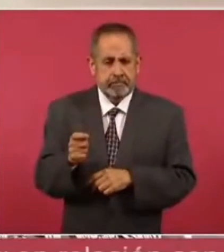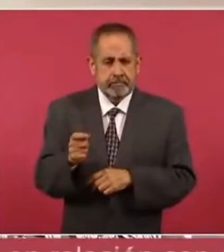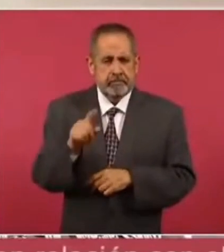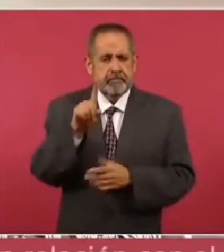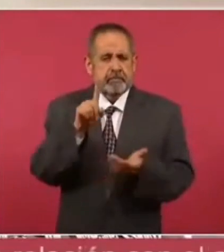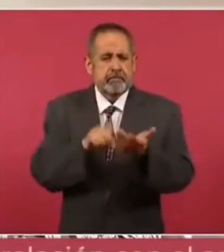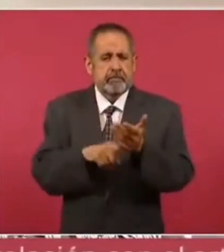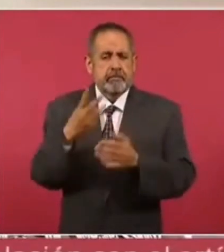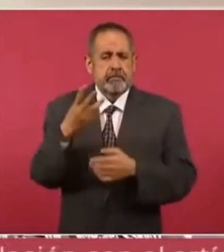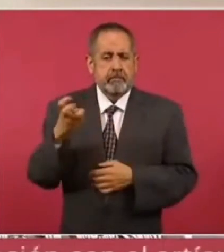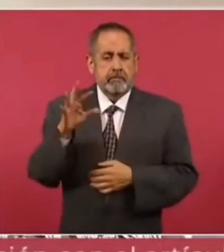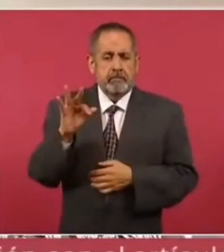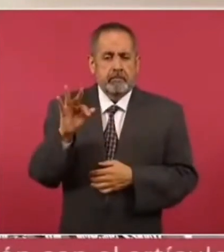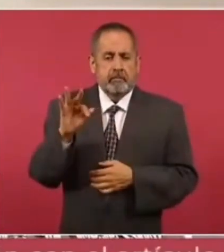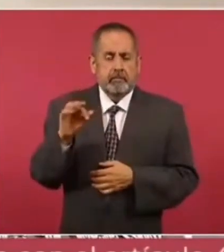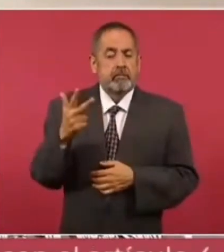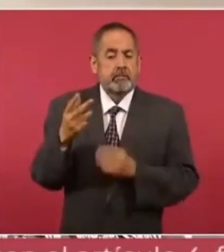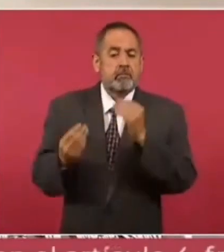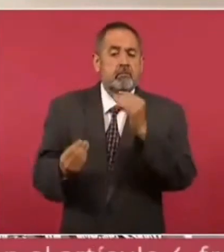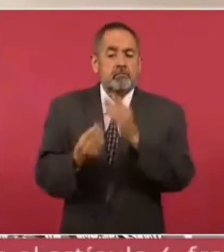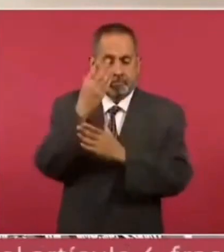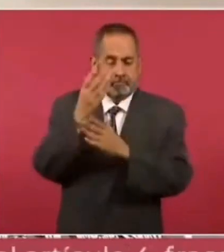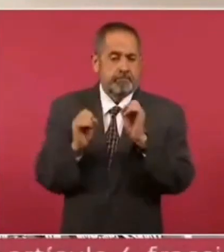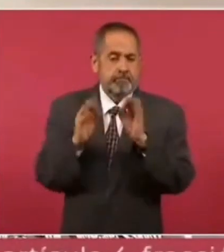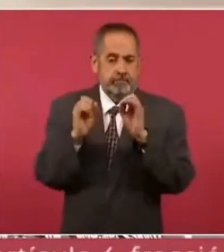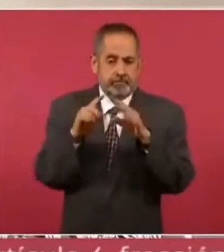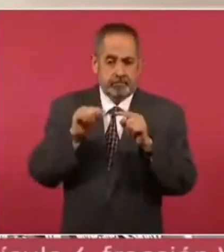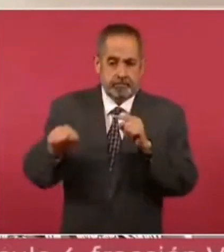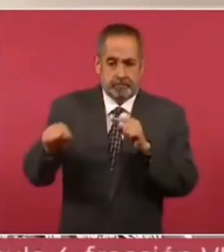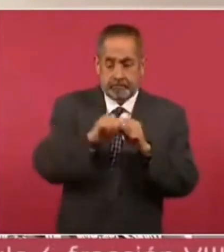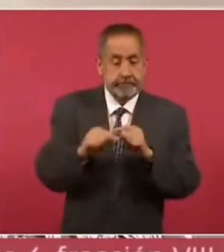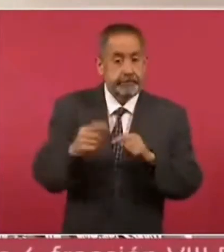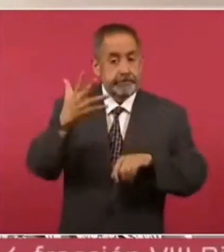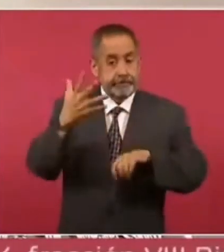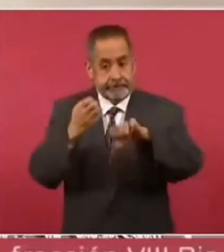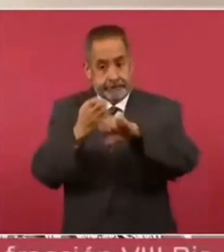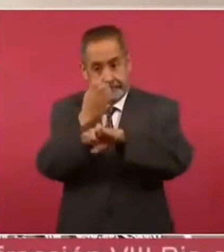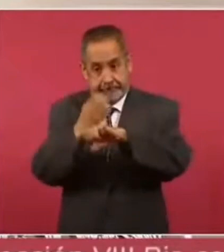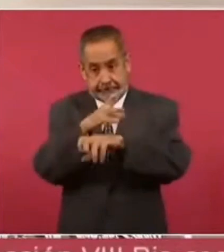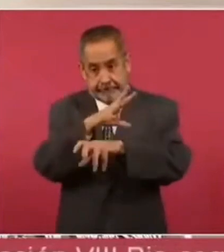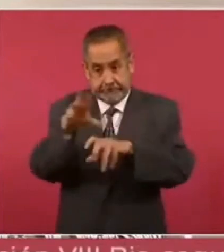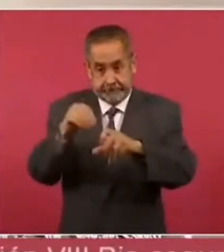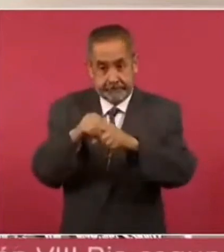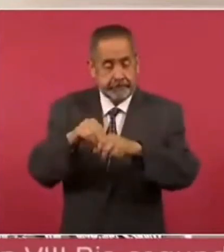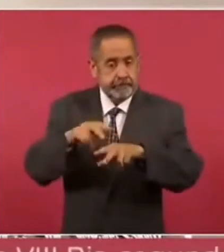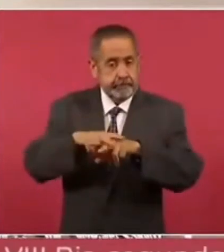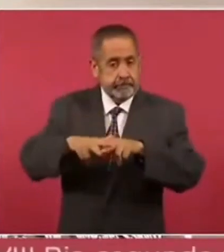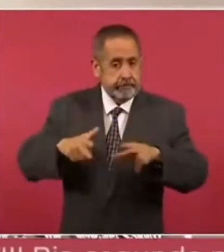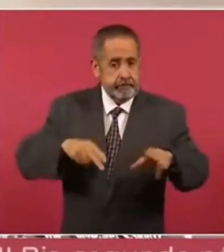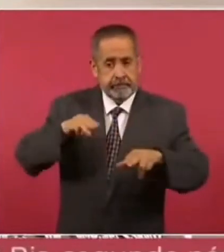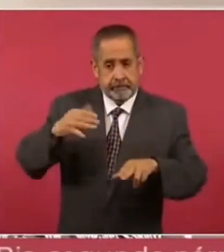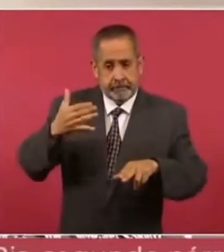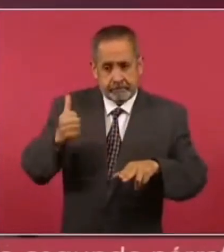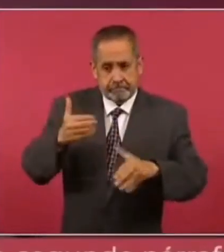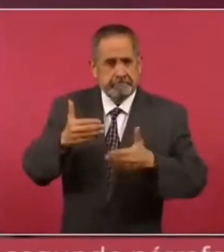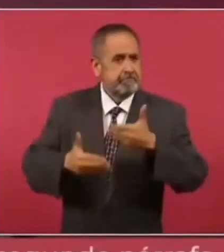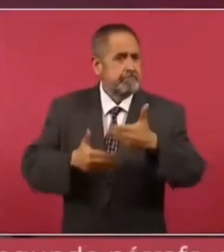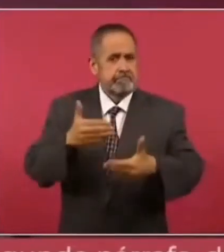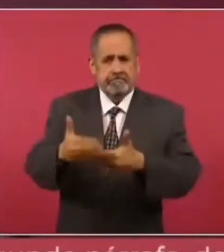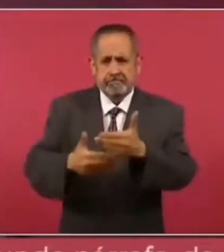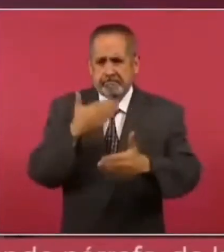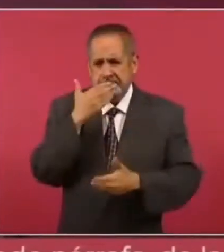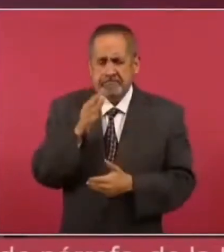más de 1.348 nuevas sucursales. En los 5 estados que conforman la región del Tren Maya vamos muy avanzados.